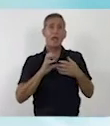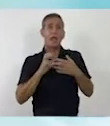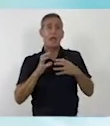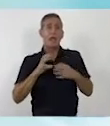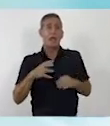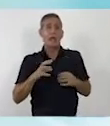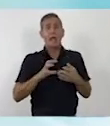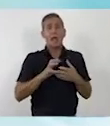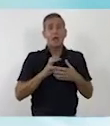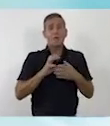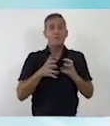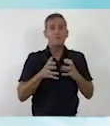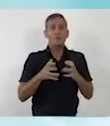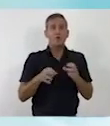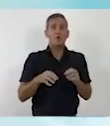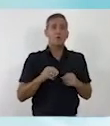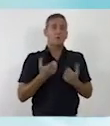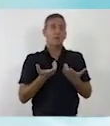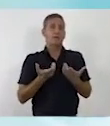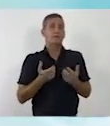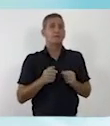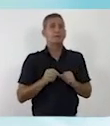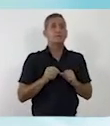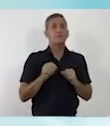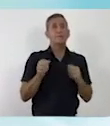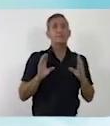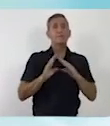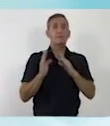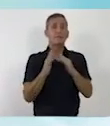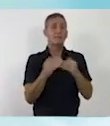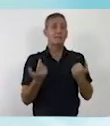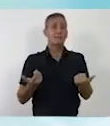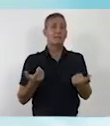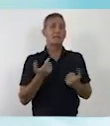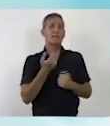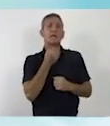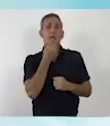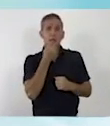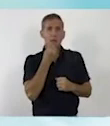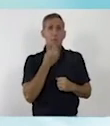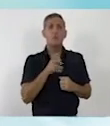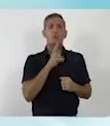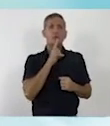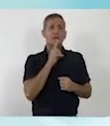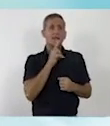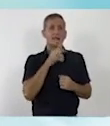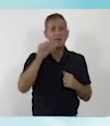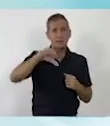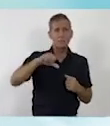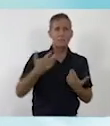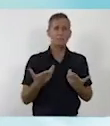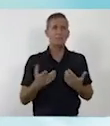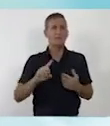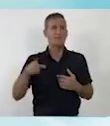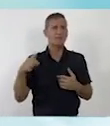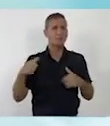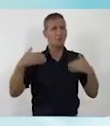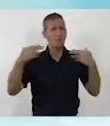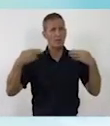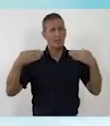estructuras, y citar 3 actividades que se realizan en tu comunidad que puedan contaminar el agua y las consecuencias que tiene para la